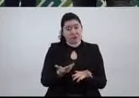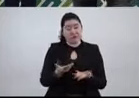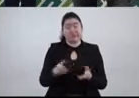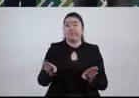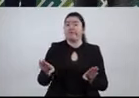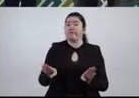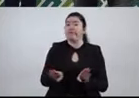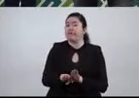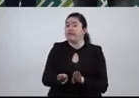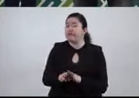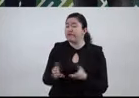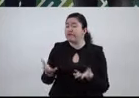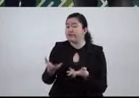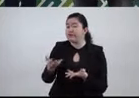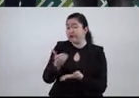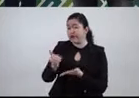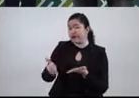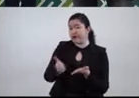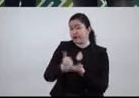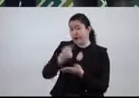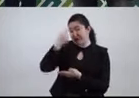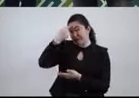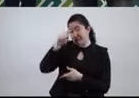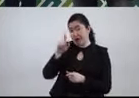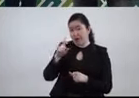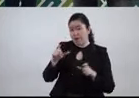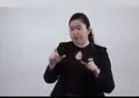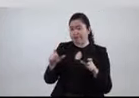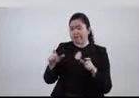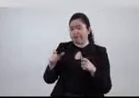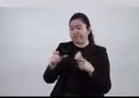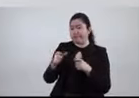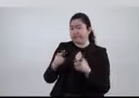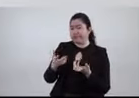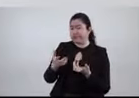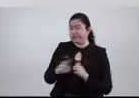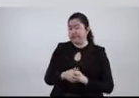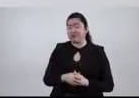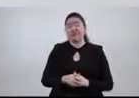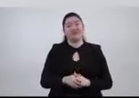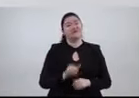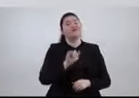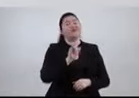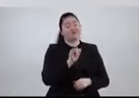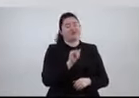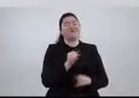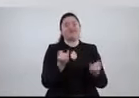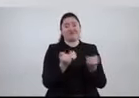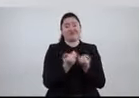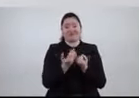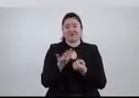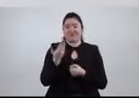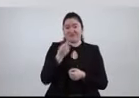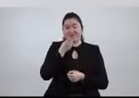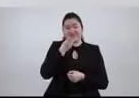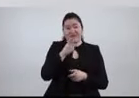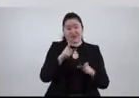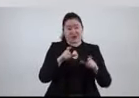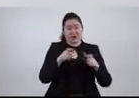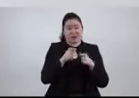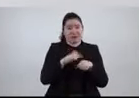la ciudad esta disminución, por favor? Sí, habían anunciado una